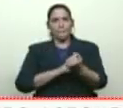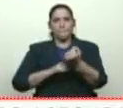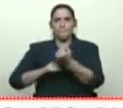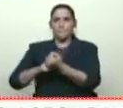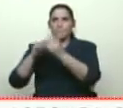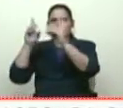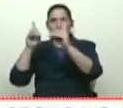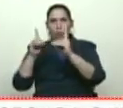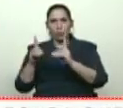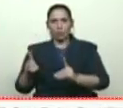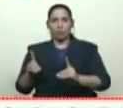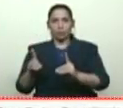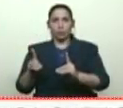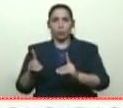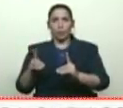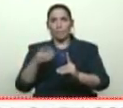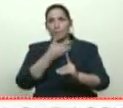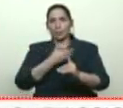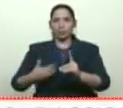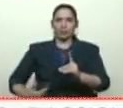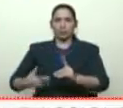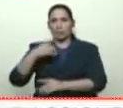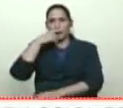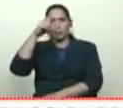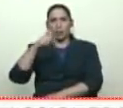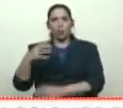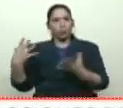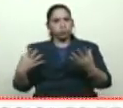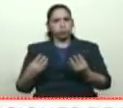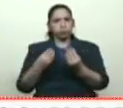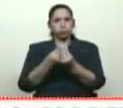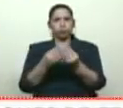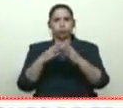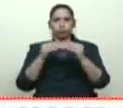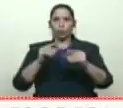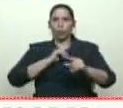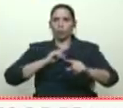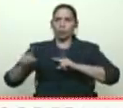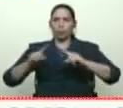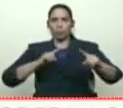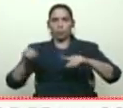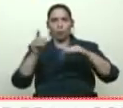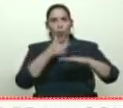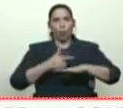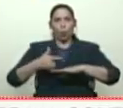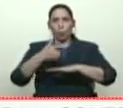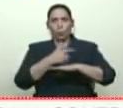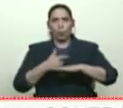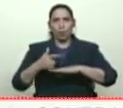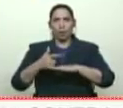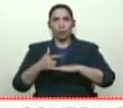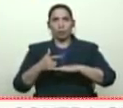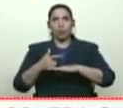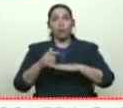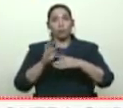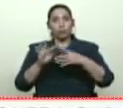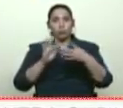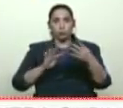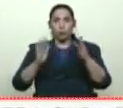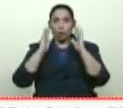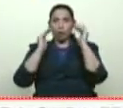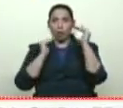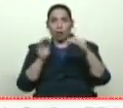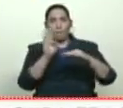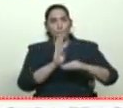Maduro y acompañar todas las acciones del gobierno que estén en función de proteger a las víctimas de la guerra